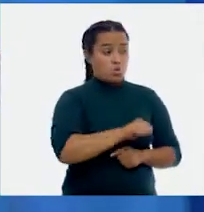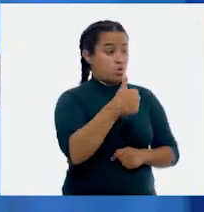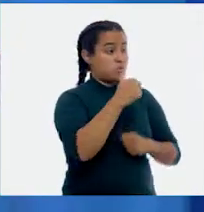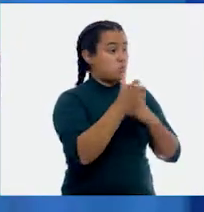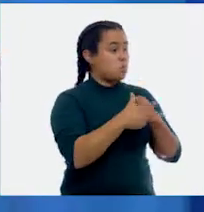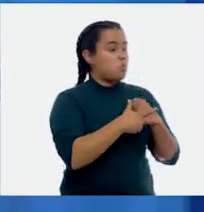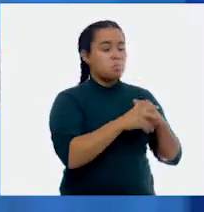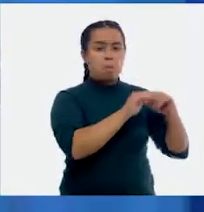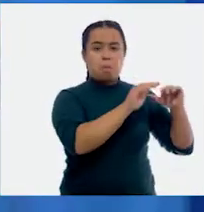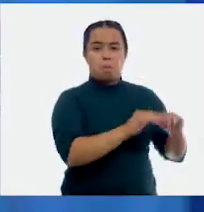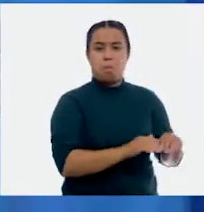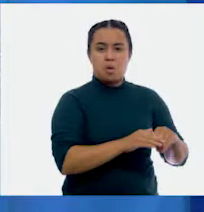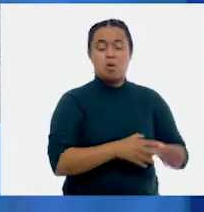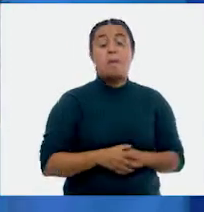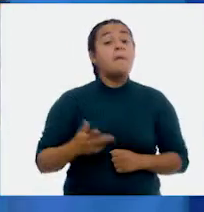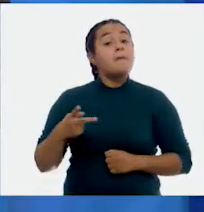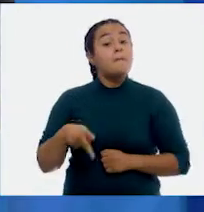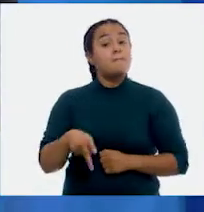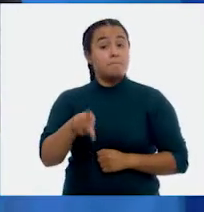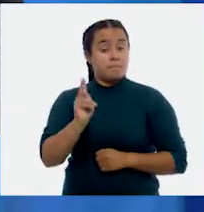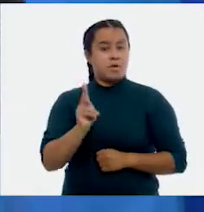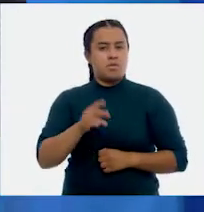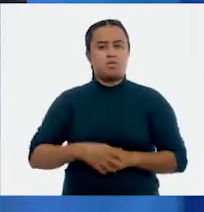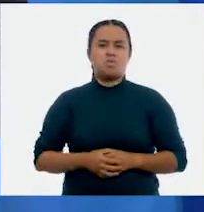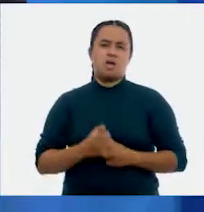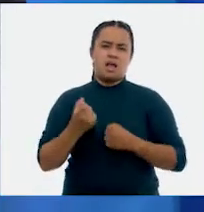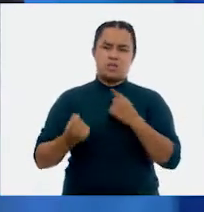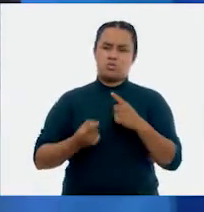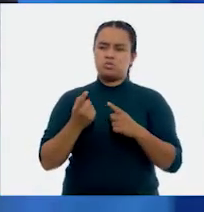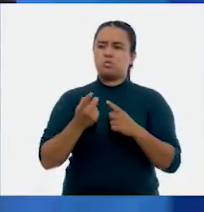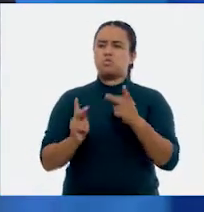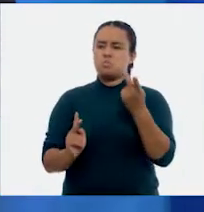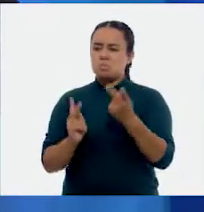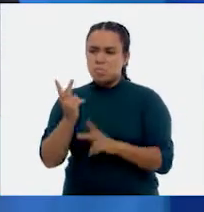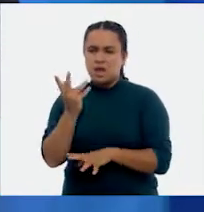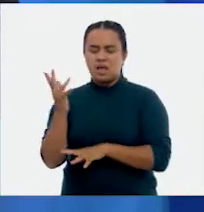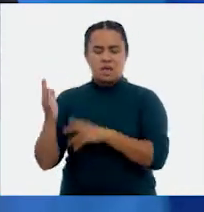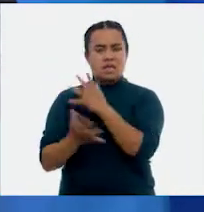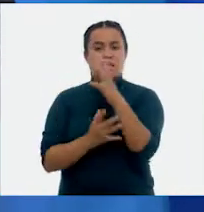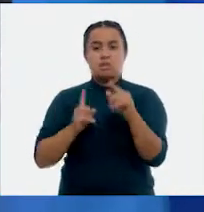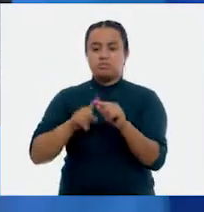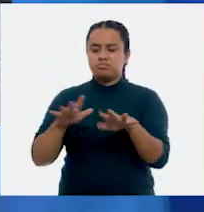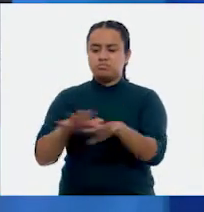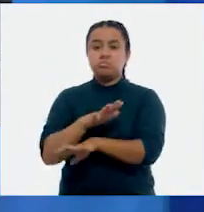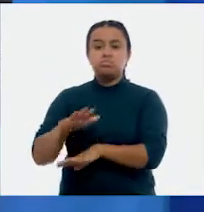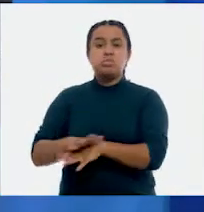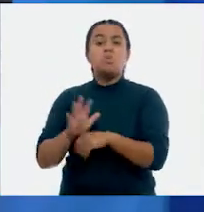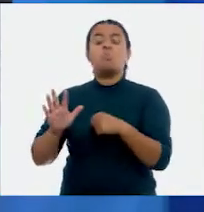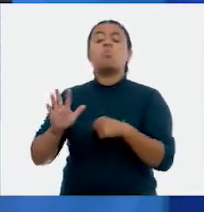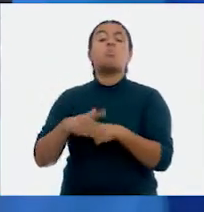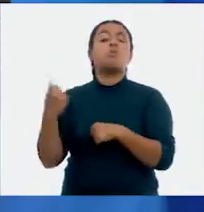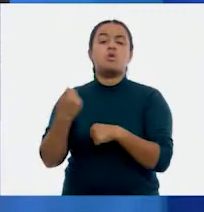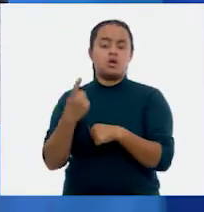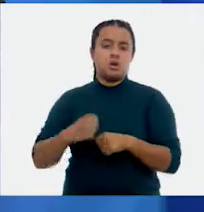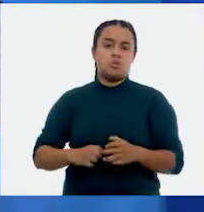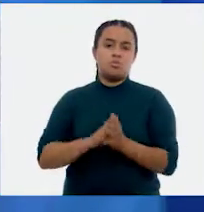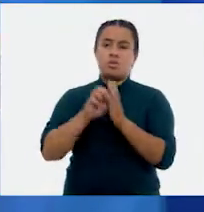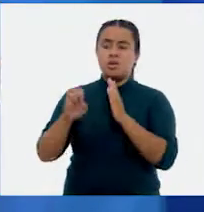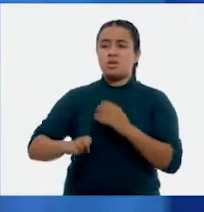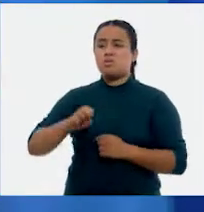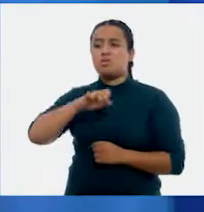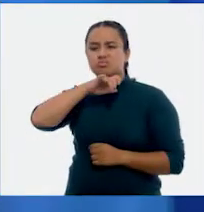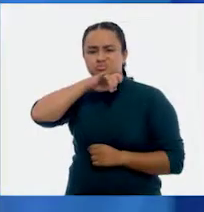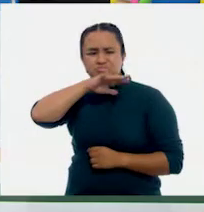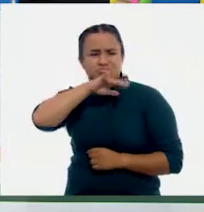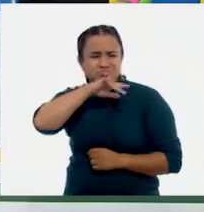Europa. Sin embargo, muchos ecosistemas se han alterado debido a procesos como la